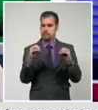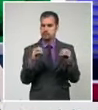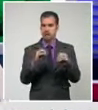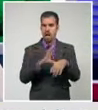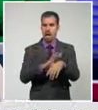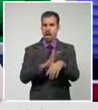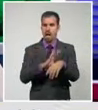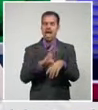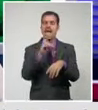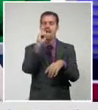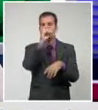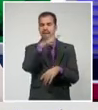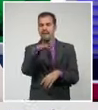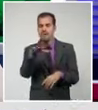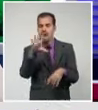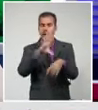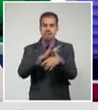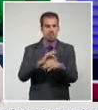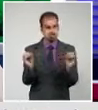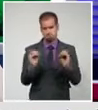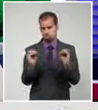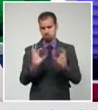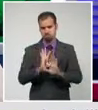pediátricos. Ya se acumulan